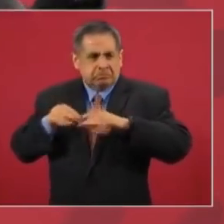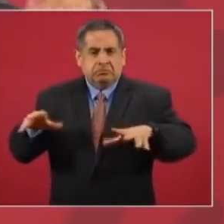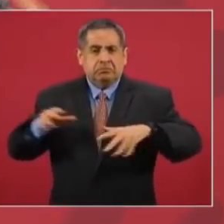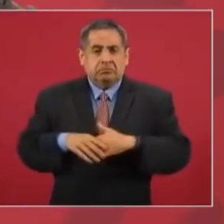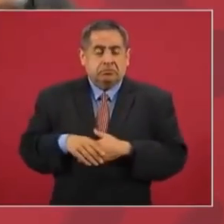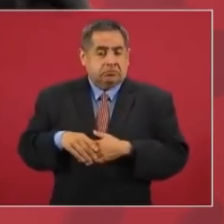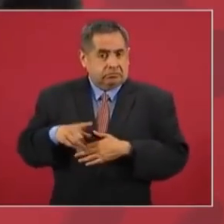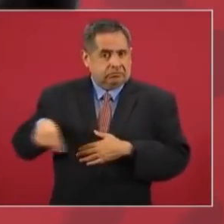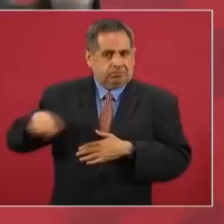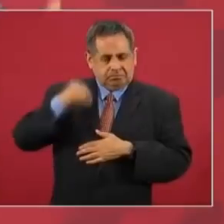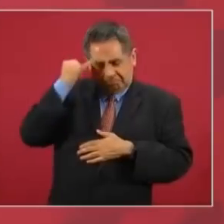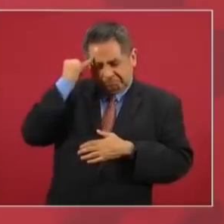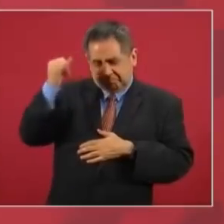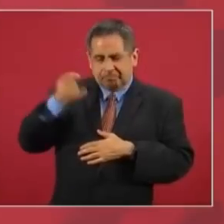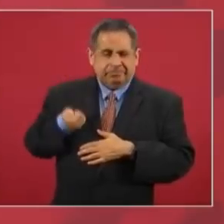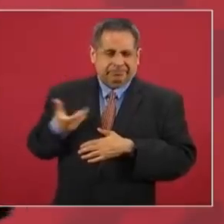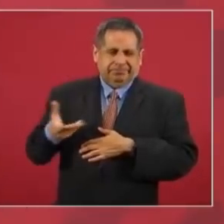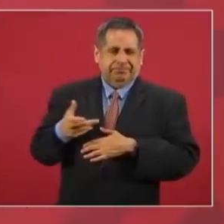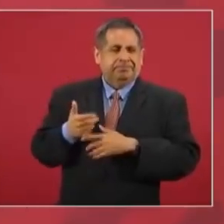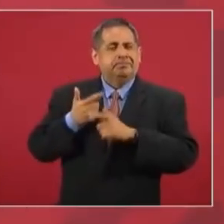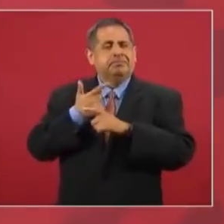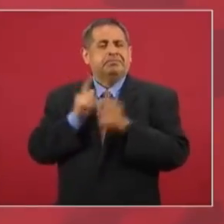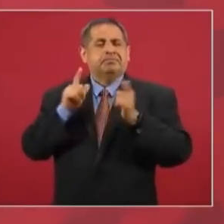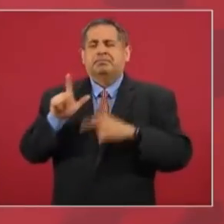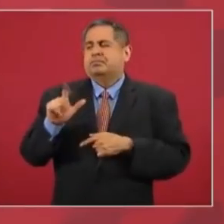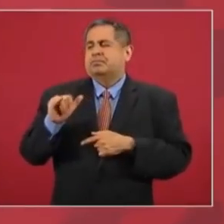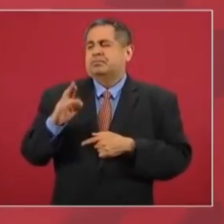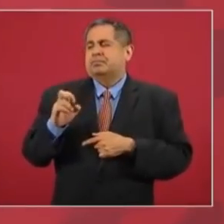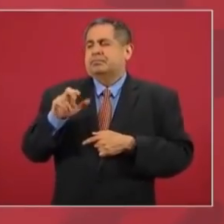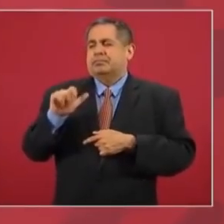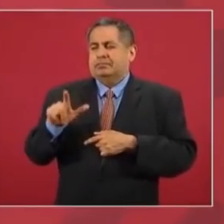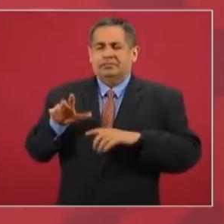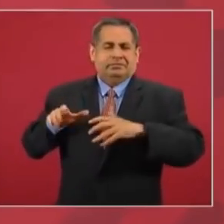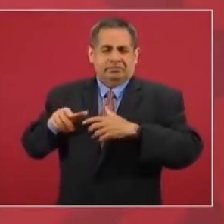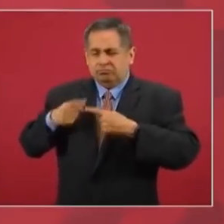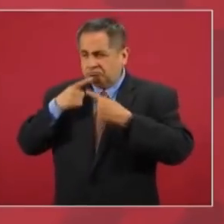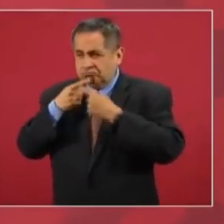los liberales para llevar a cabo esa transformación?